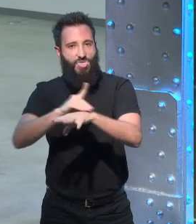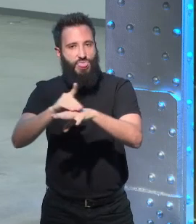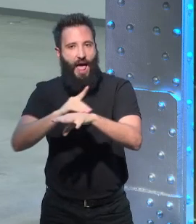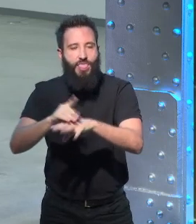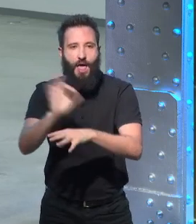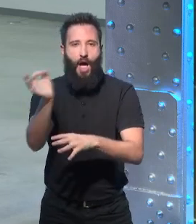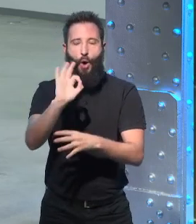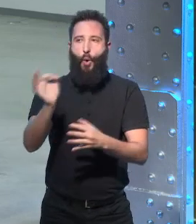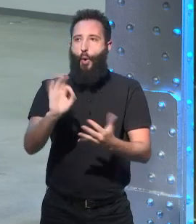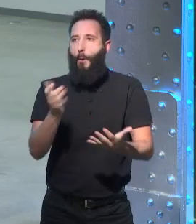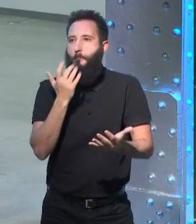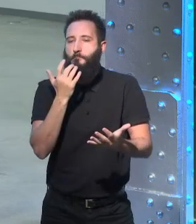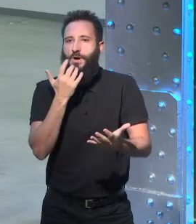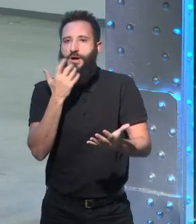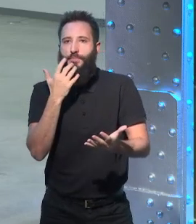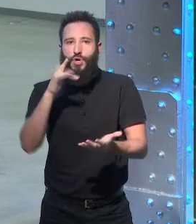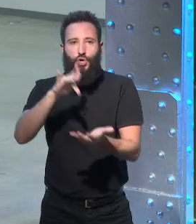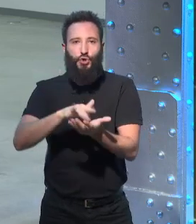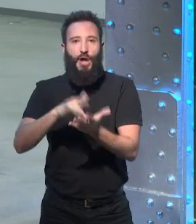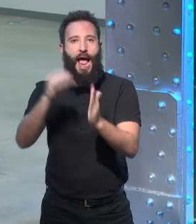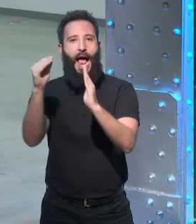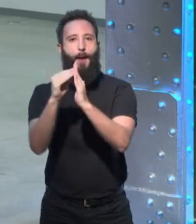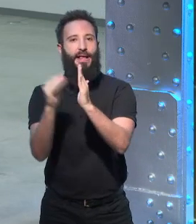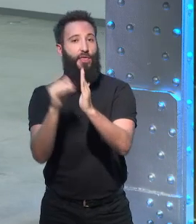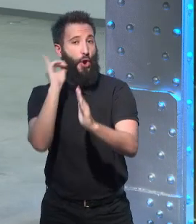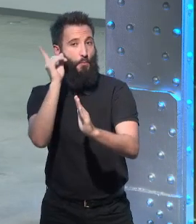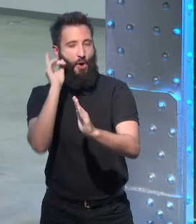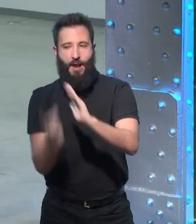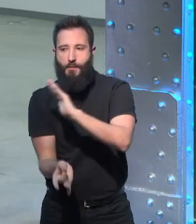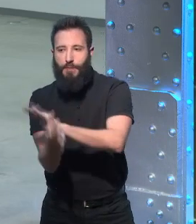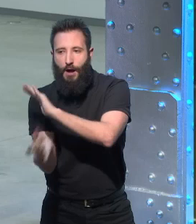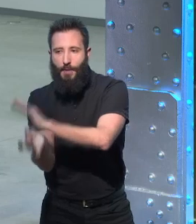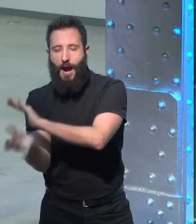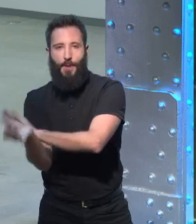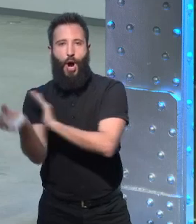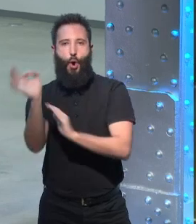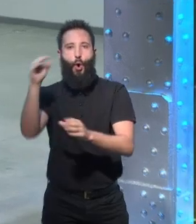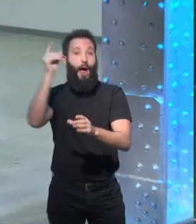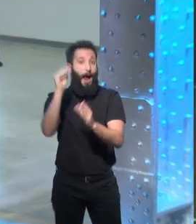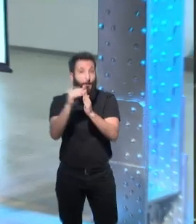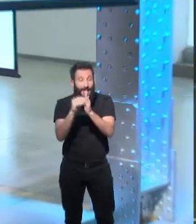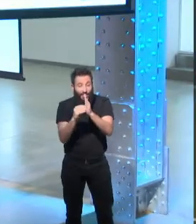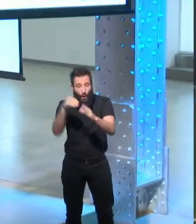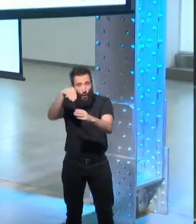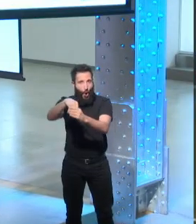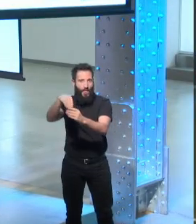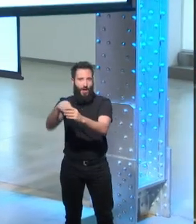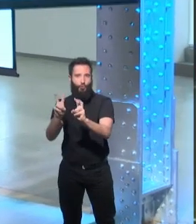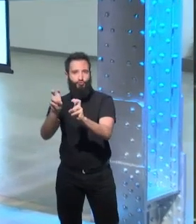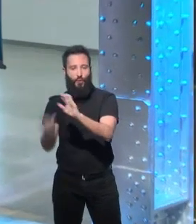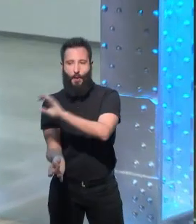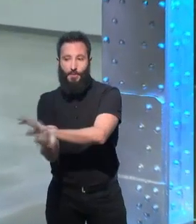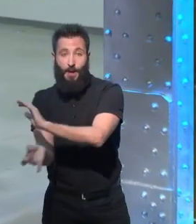todo aquello relacionado con la creación de aplicaciones móviles y la creación de contenidos en estas aplicaciones. En